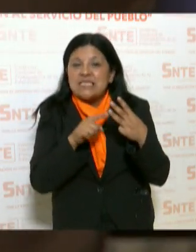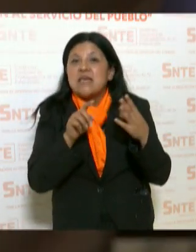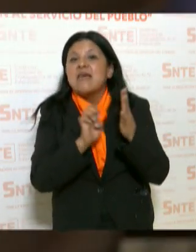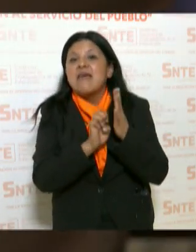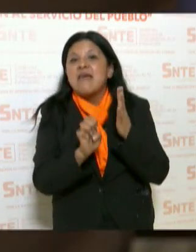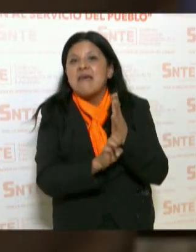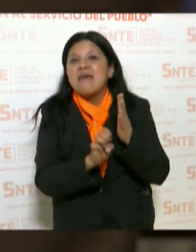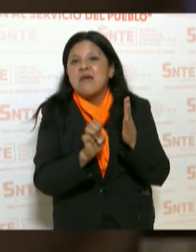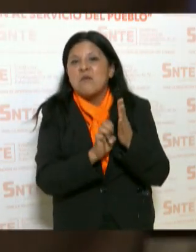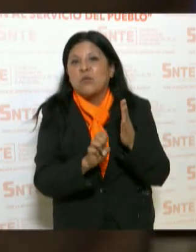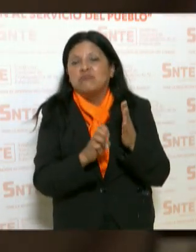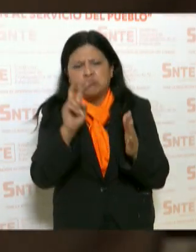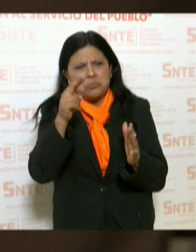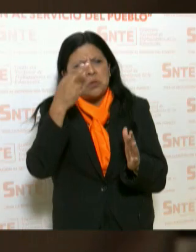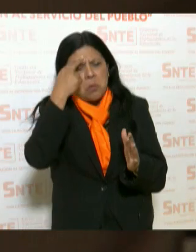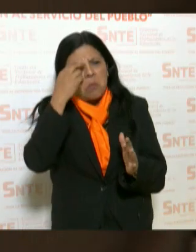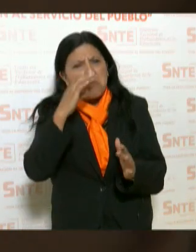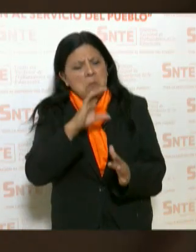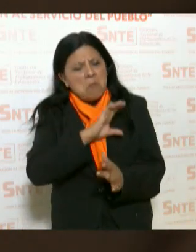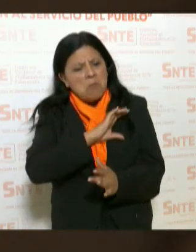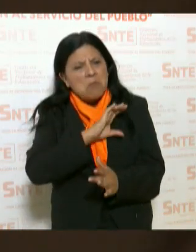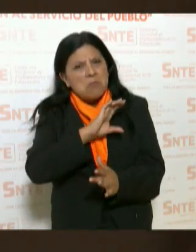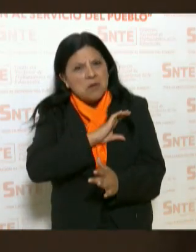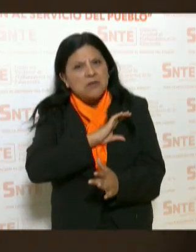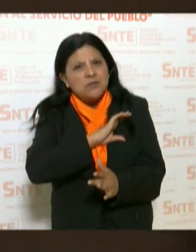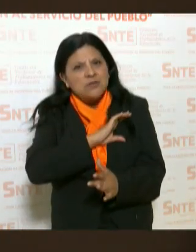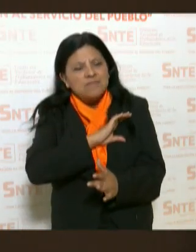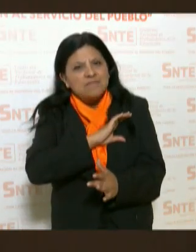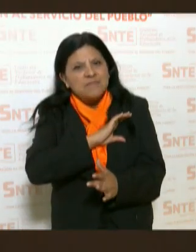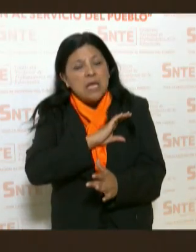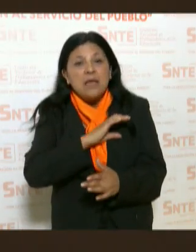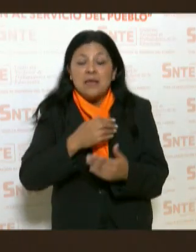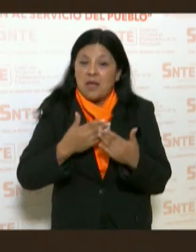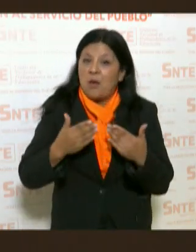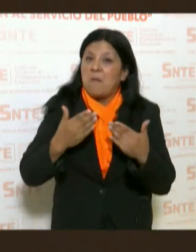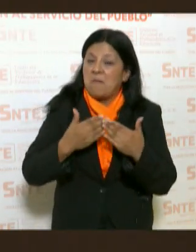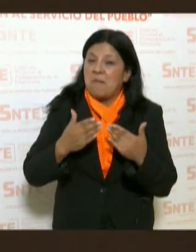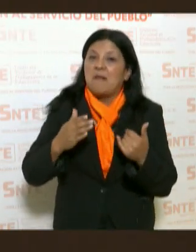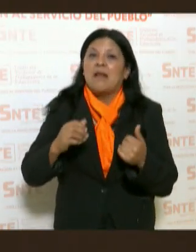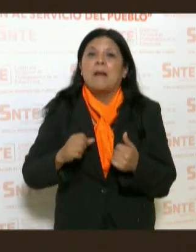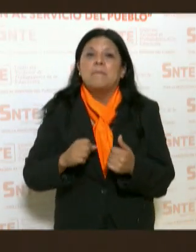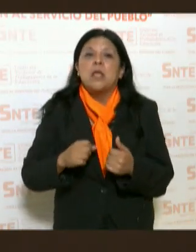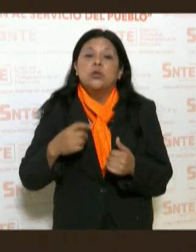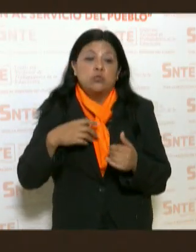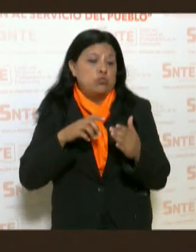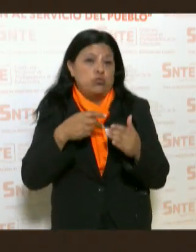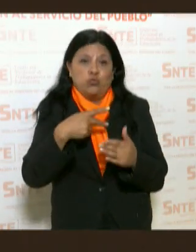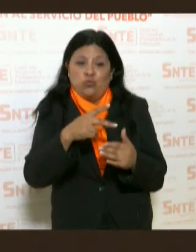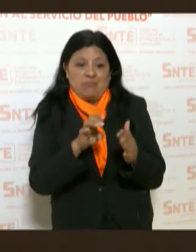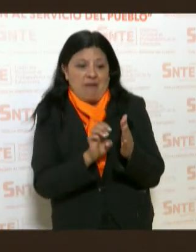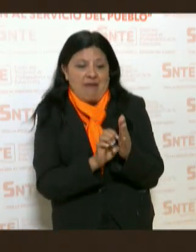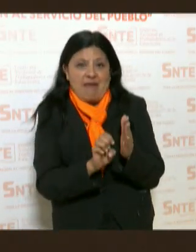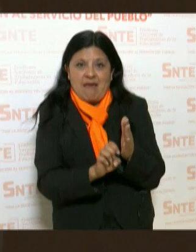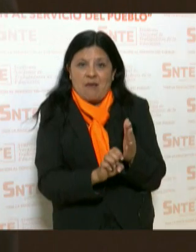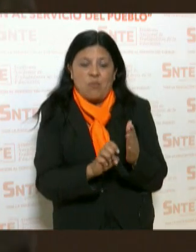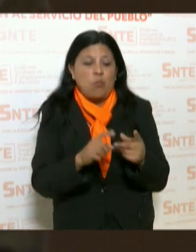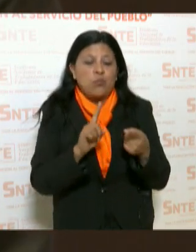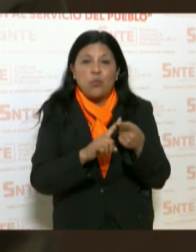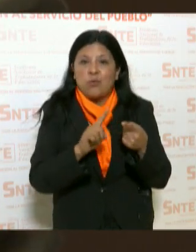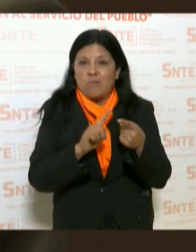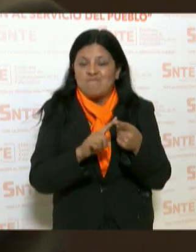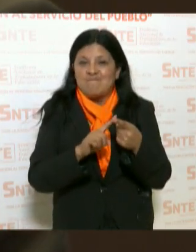con cariño y que gobiernan todavía con su ejemplo. Benito